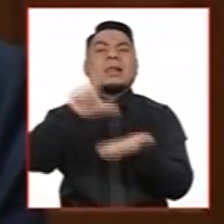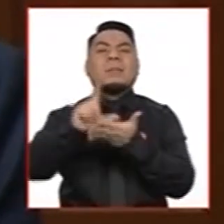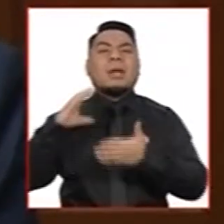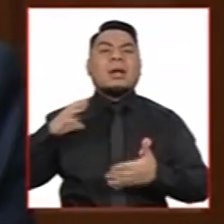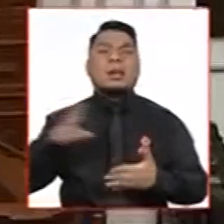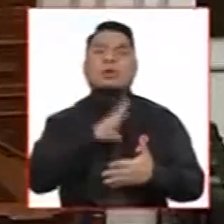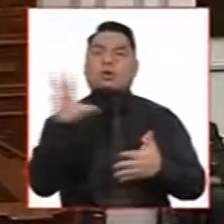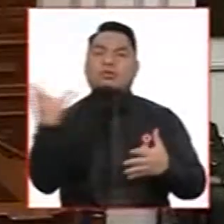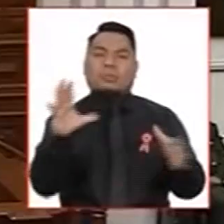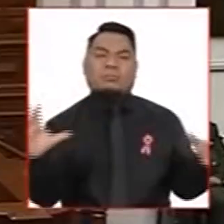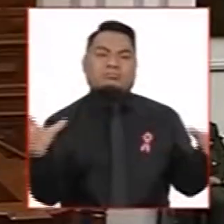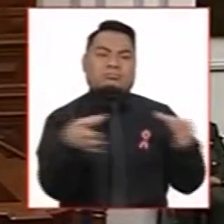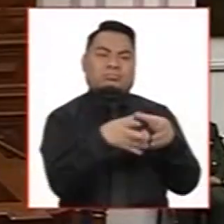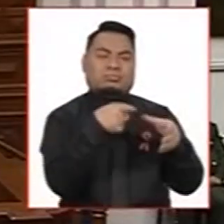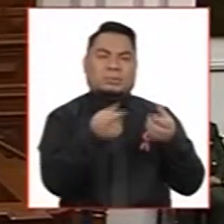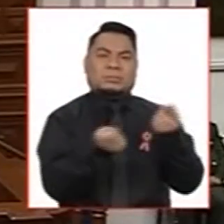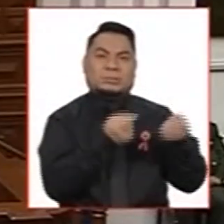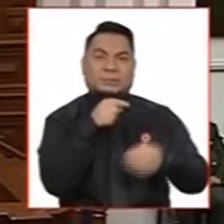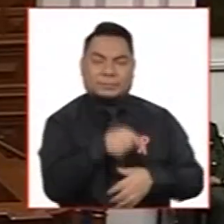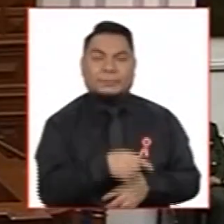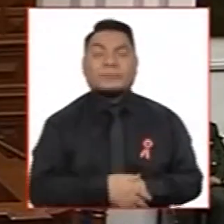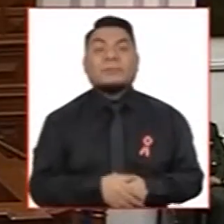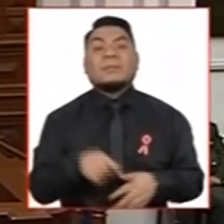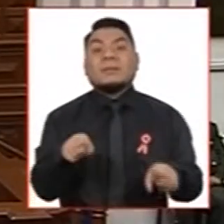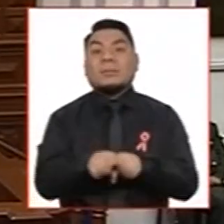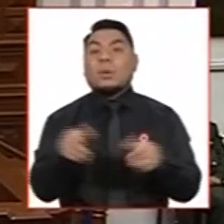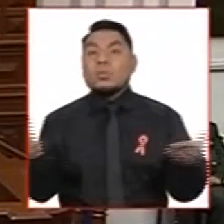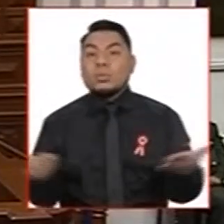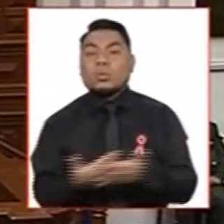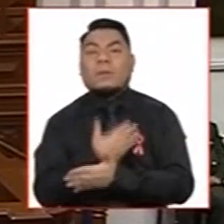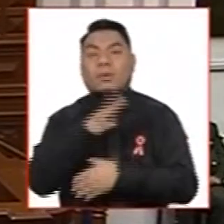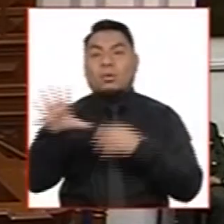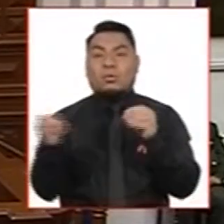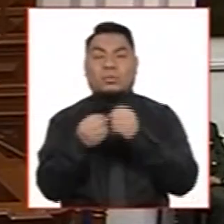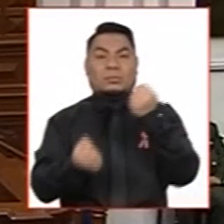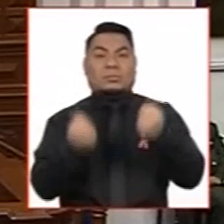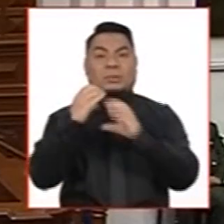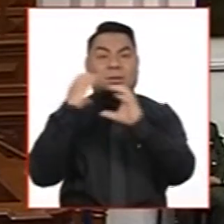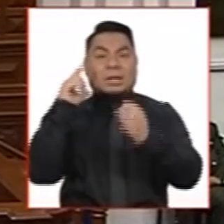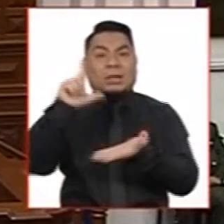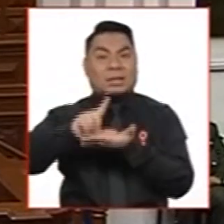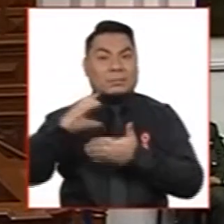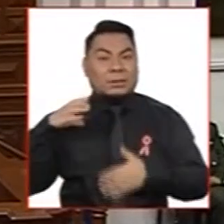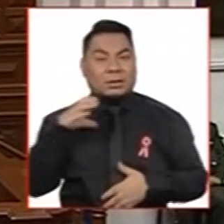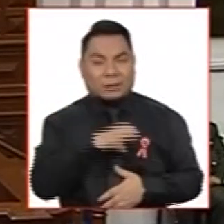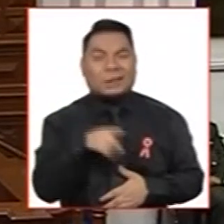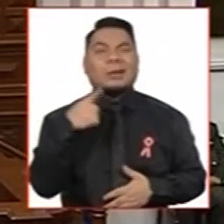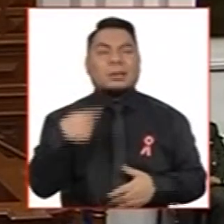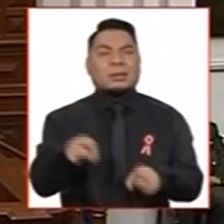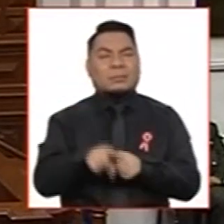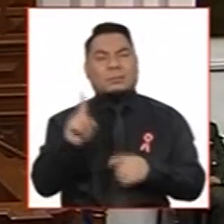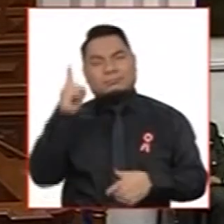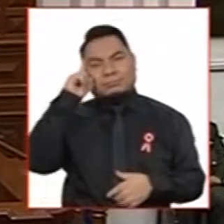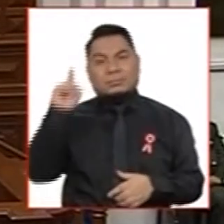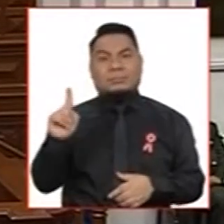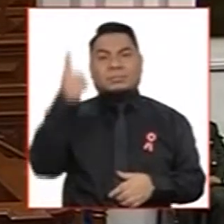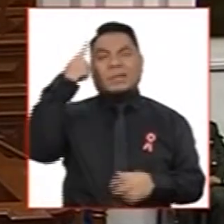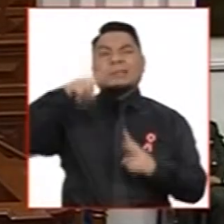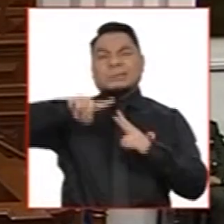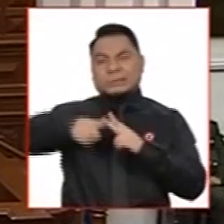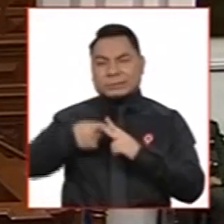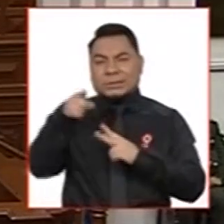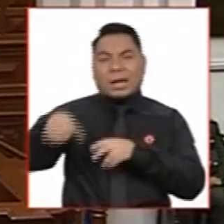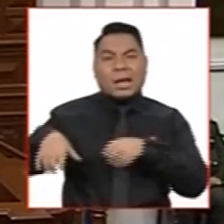callao de otro lado como parte de la modernidad del sistema integrado de transporte en lima y callao se ha priorizado iniciar